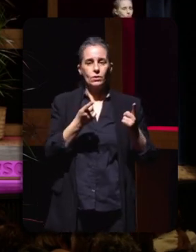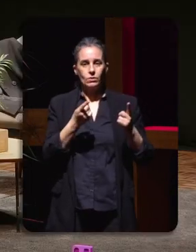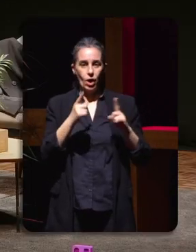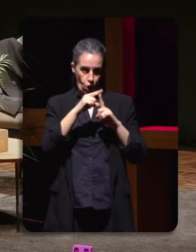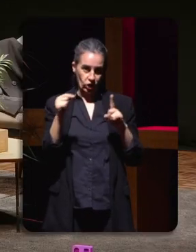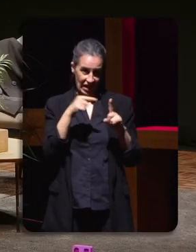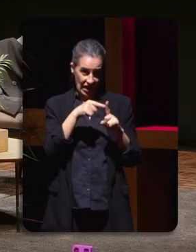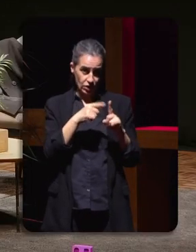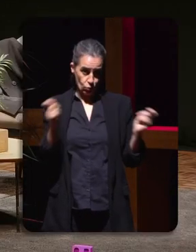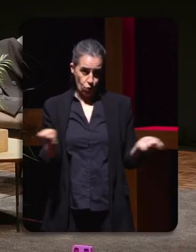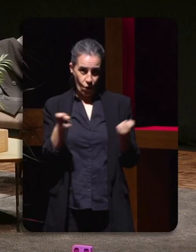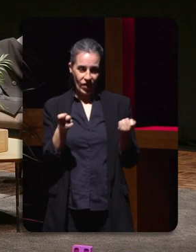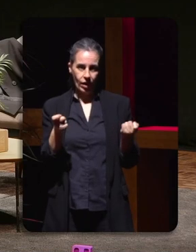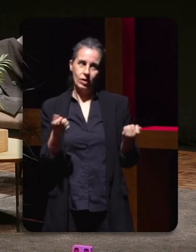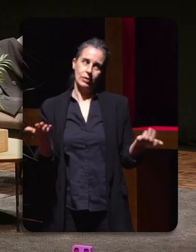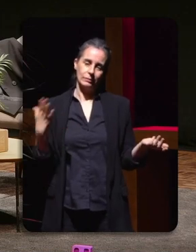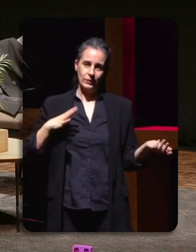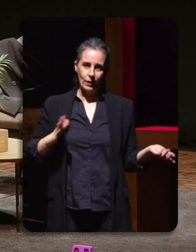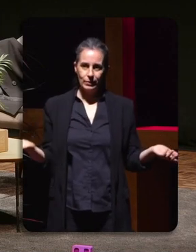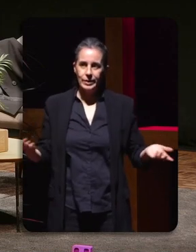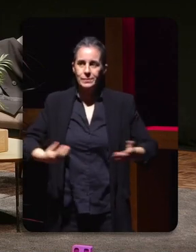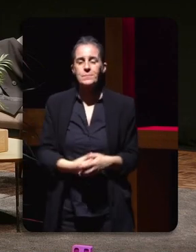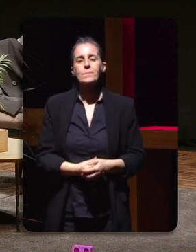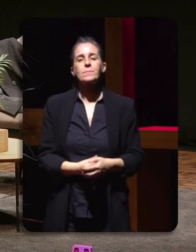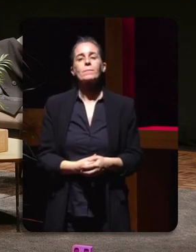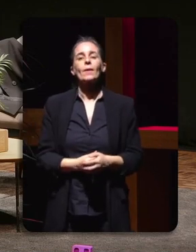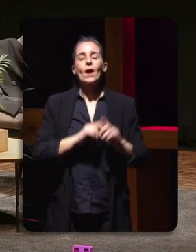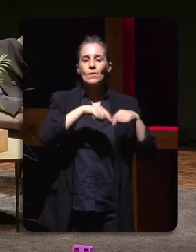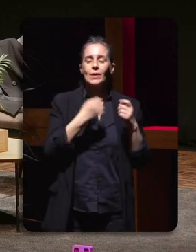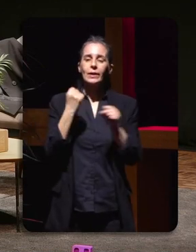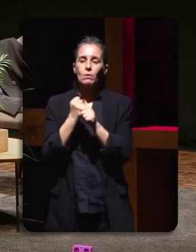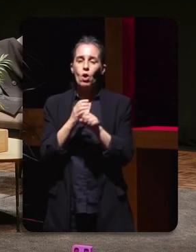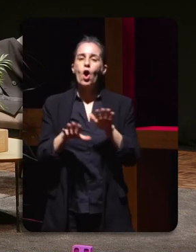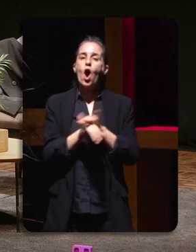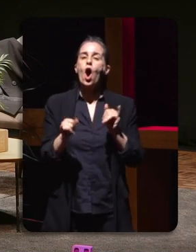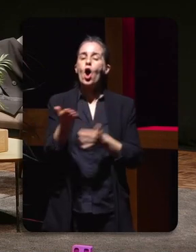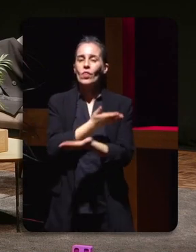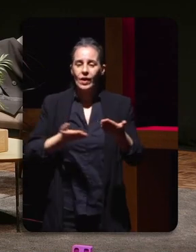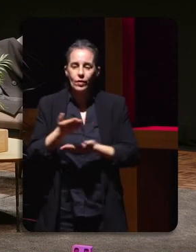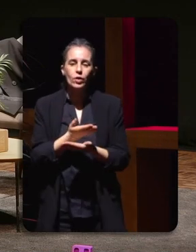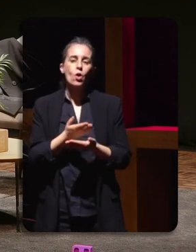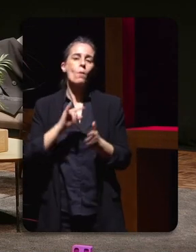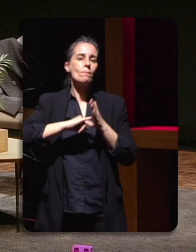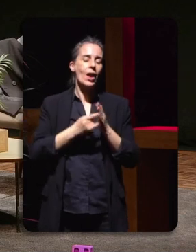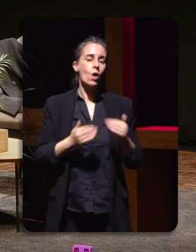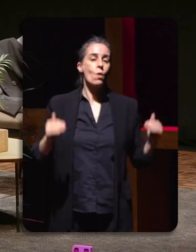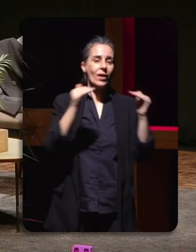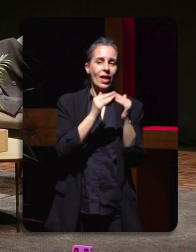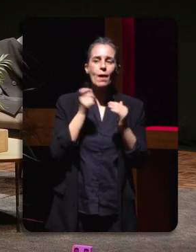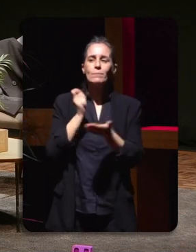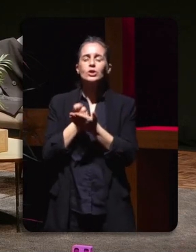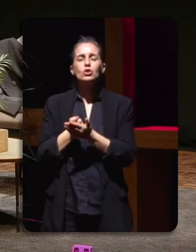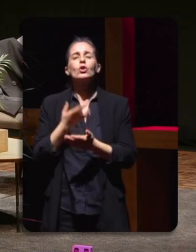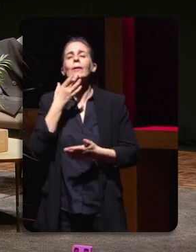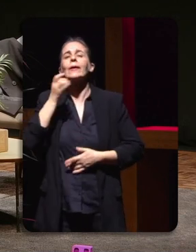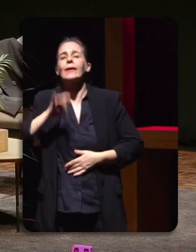si digo enciérrenme Bueno conciliación planes de igualdad quién pagará las pensiones Quién va a juntar lo Macro